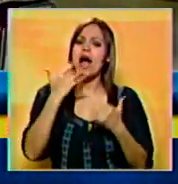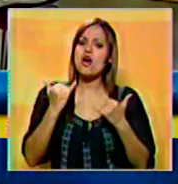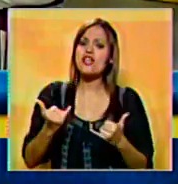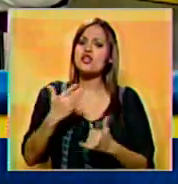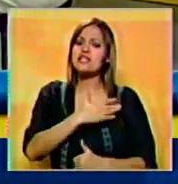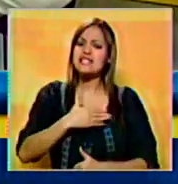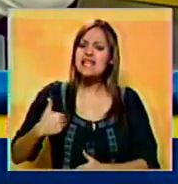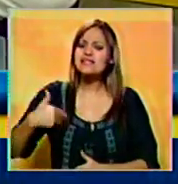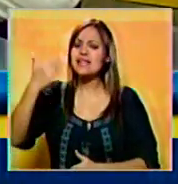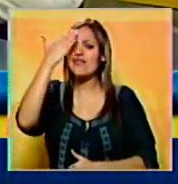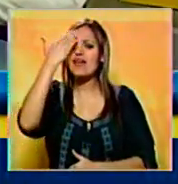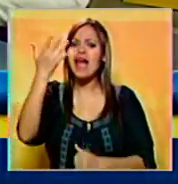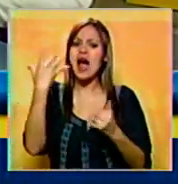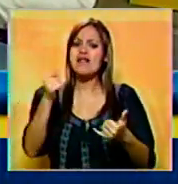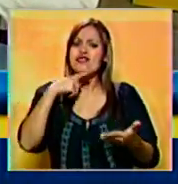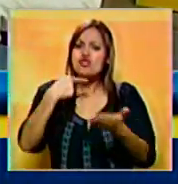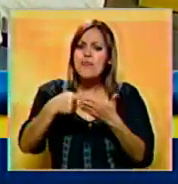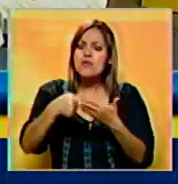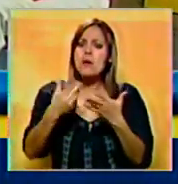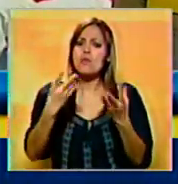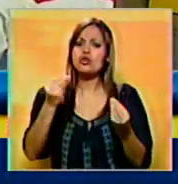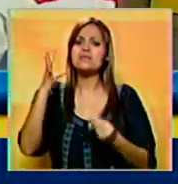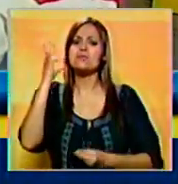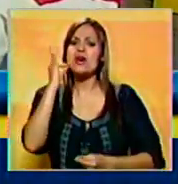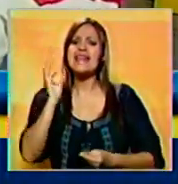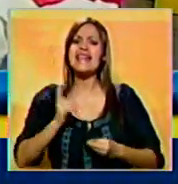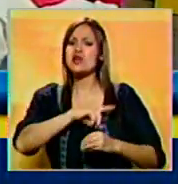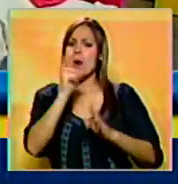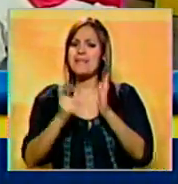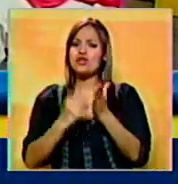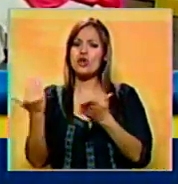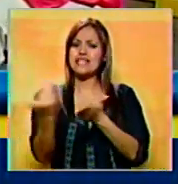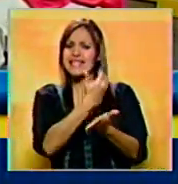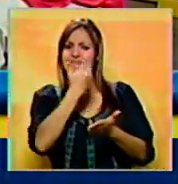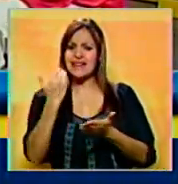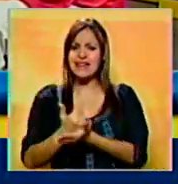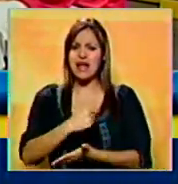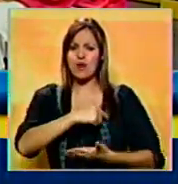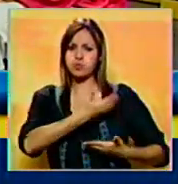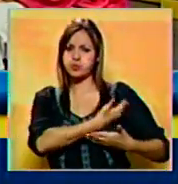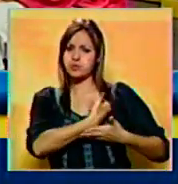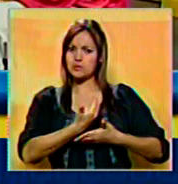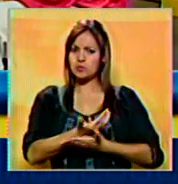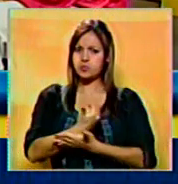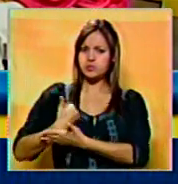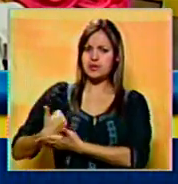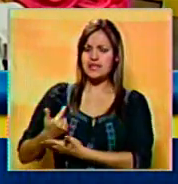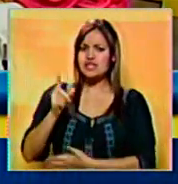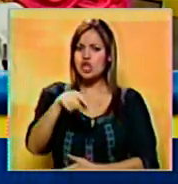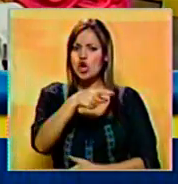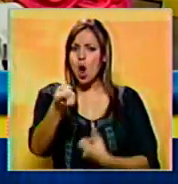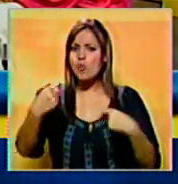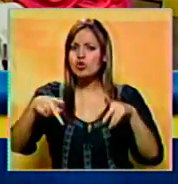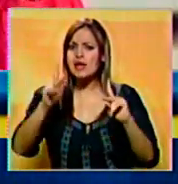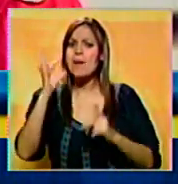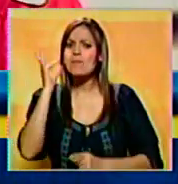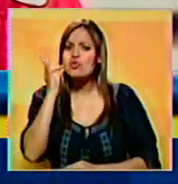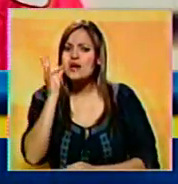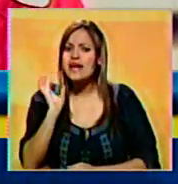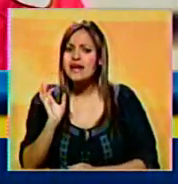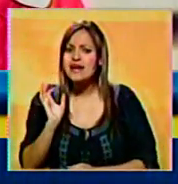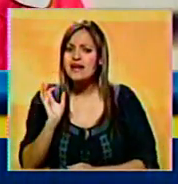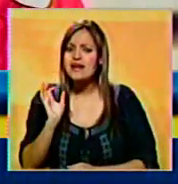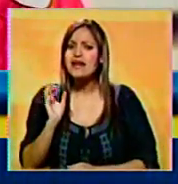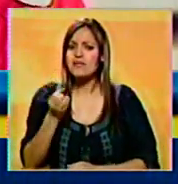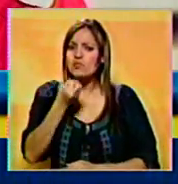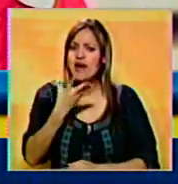mastectomía radical, que ha sonado como mucho y quisiera saber tu opinión al respecto. ¿Realmente es una opción para las pacientes? Sí, bueno,